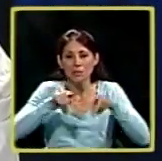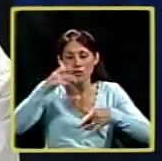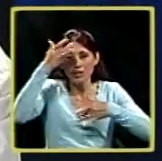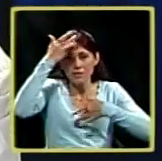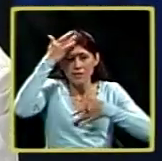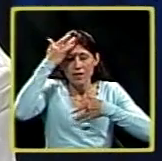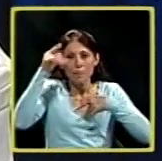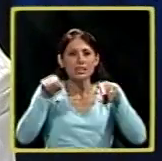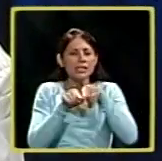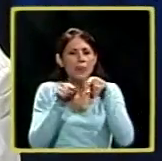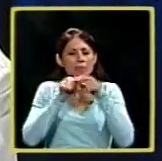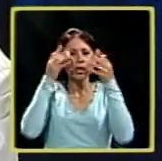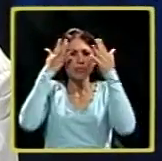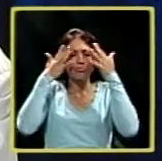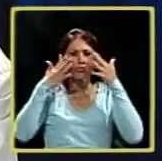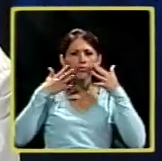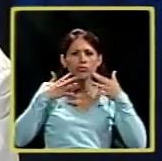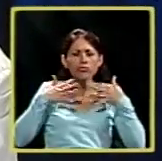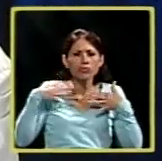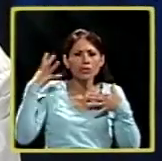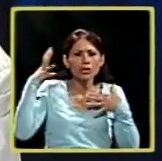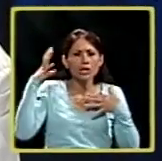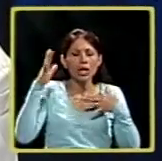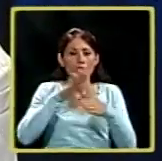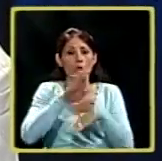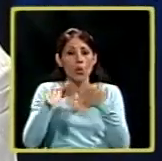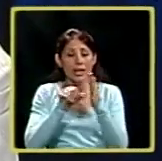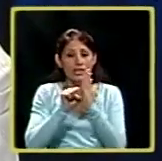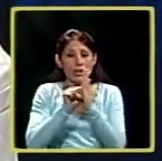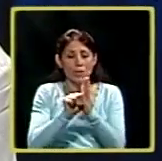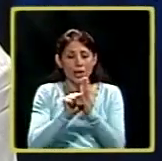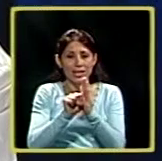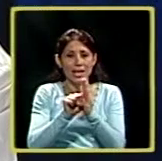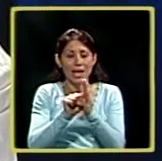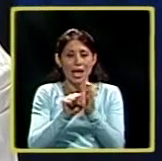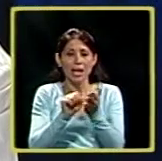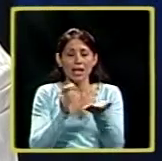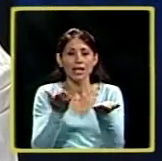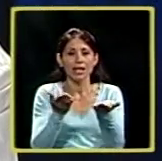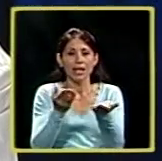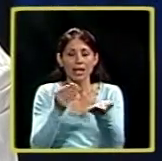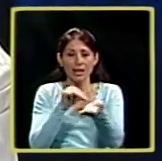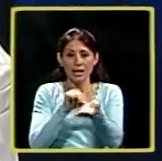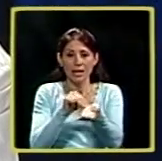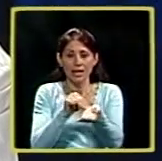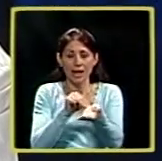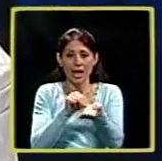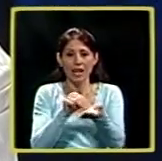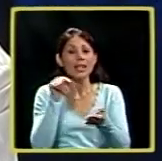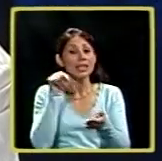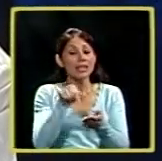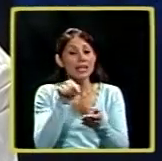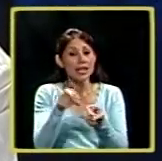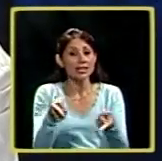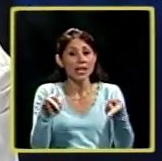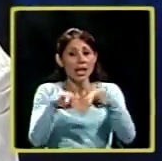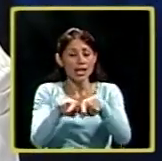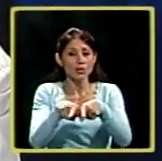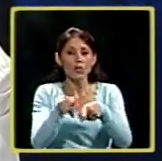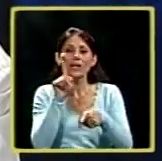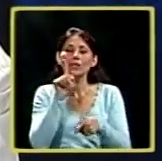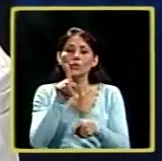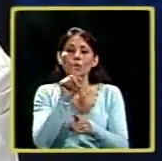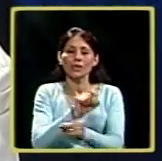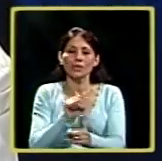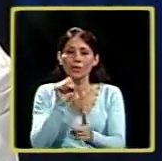que desarrollaron, la sintomatología clínica, y ese hecho figura como uno de los hechos básicos desde